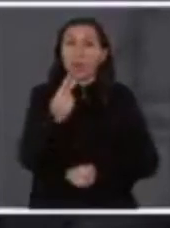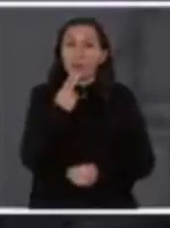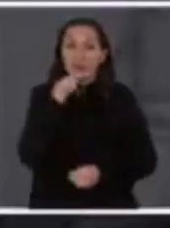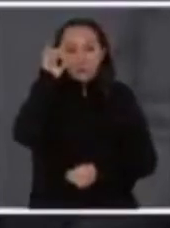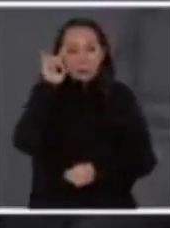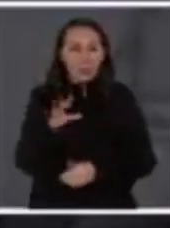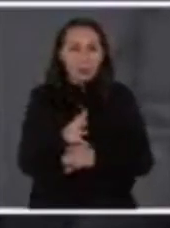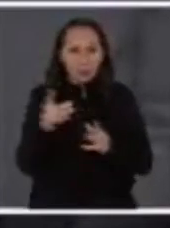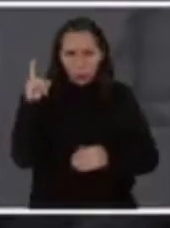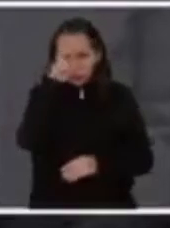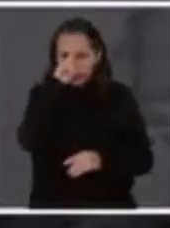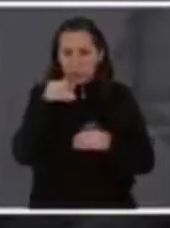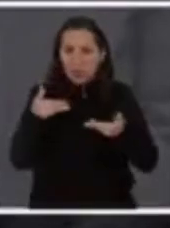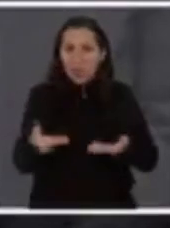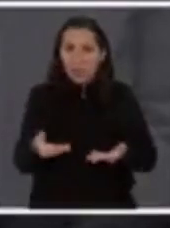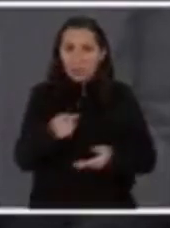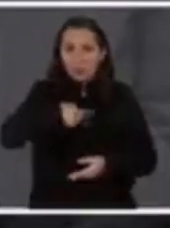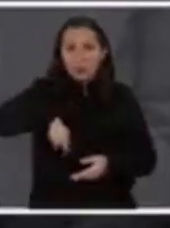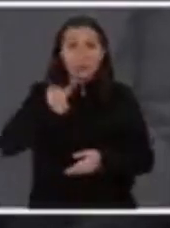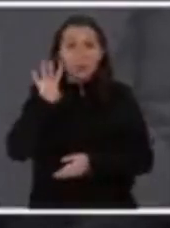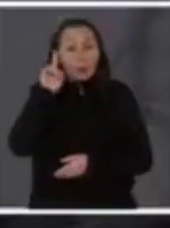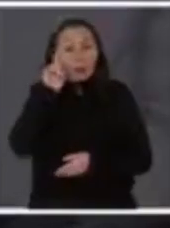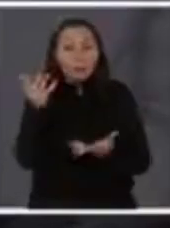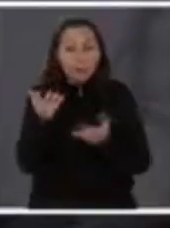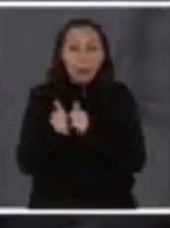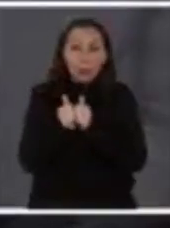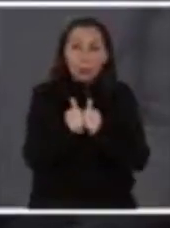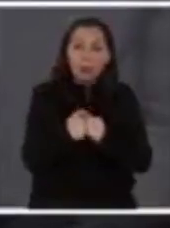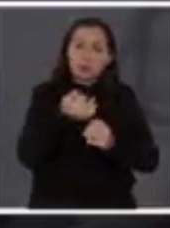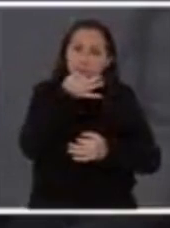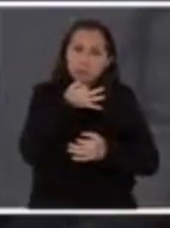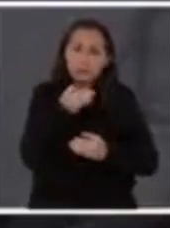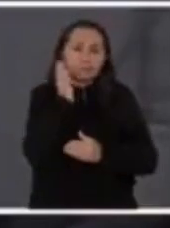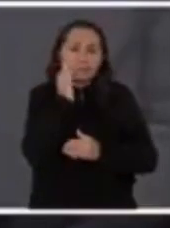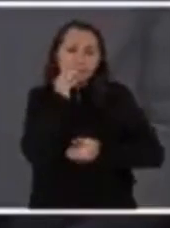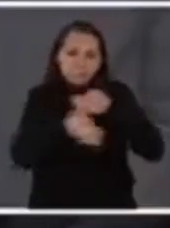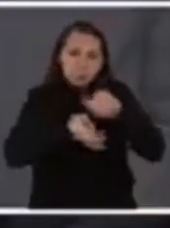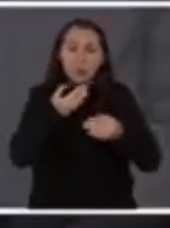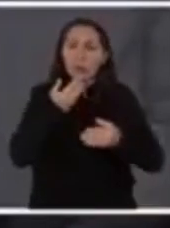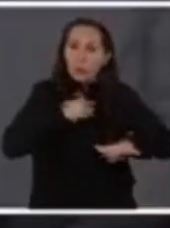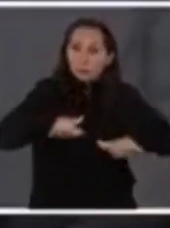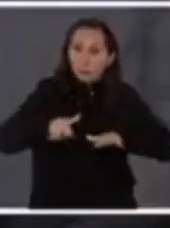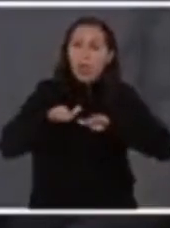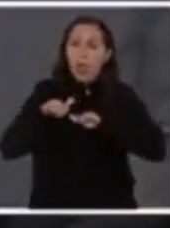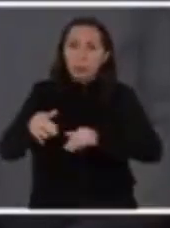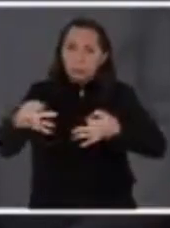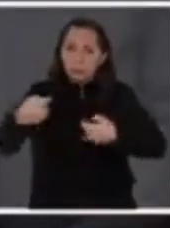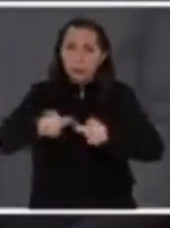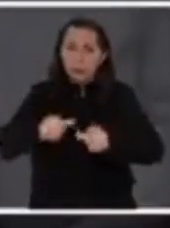que sabemos es muy duro y estamos acá no solamente para acompañarlos con buenas palabras, sino también con acciones y con apoyo